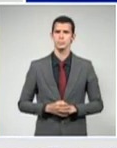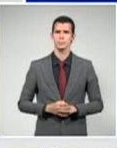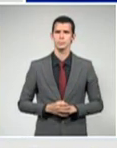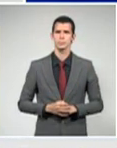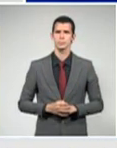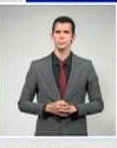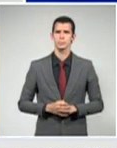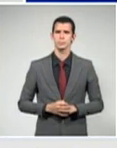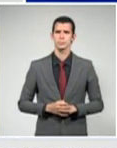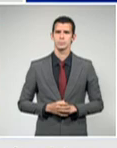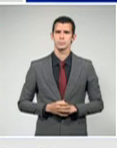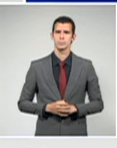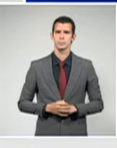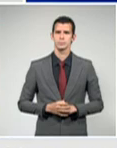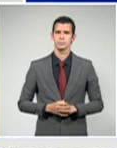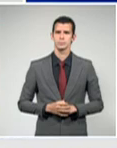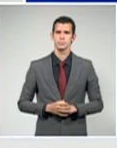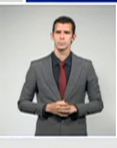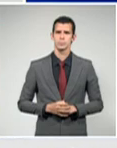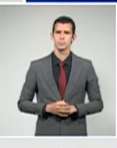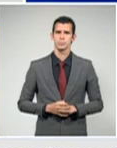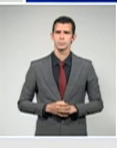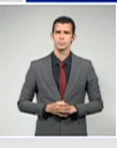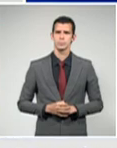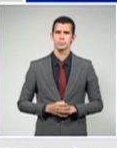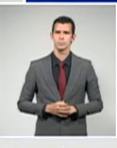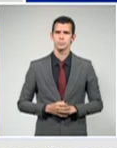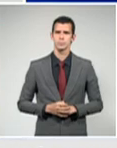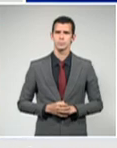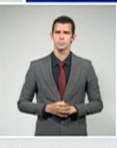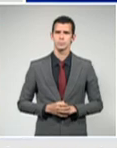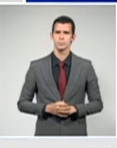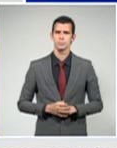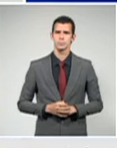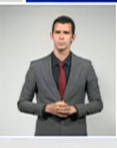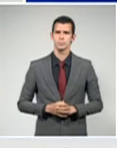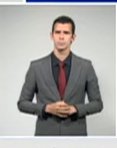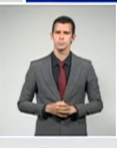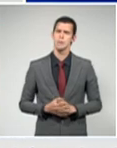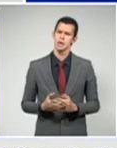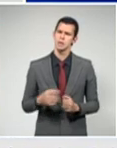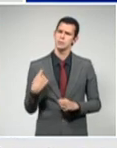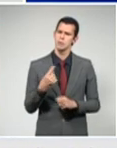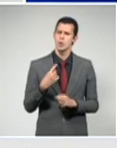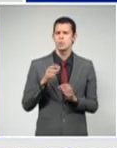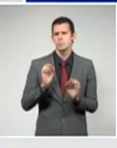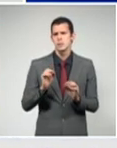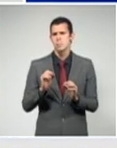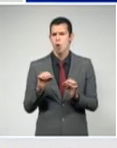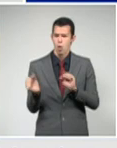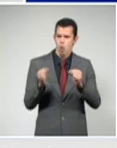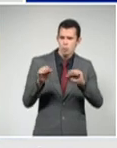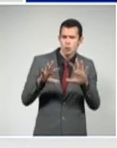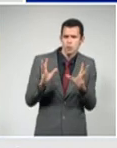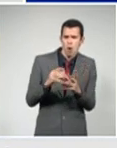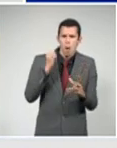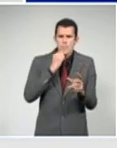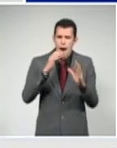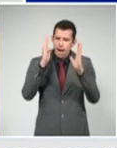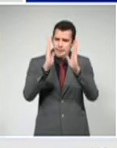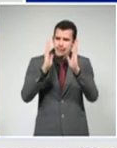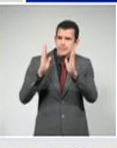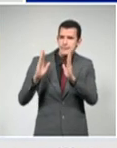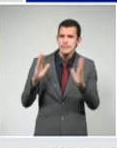estamos realizando vamos a evitar estos pronósticos. El profesor Guinovar dirá,